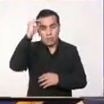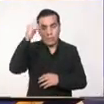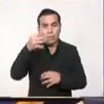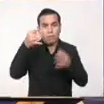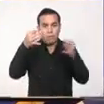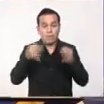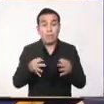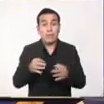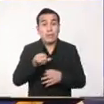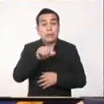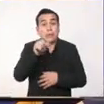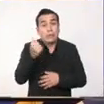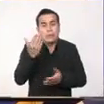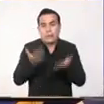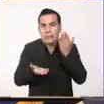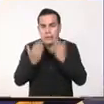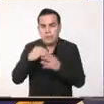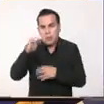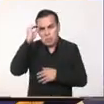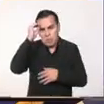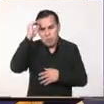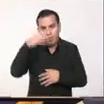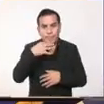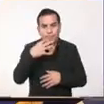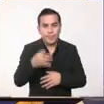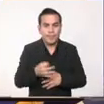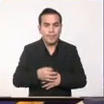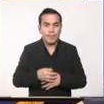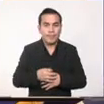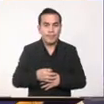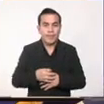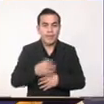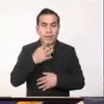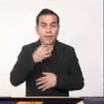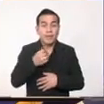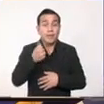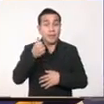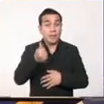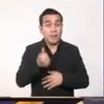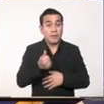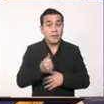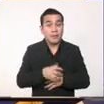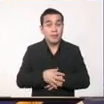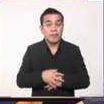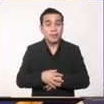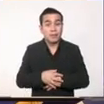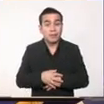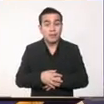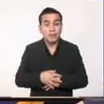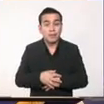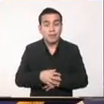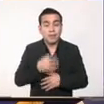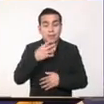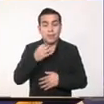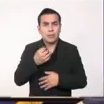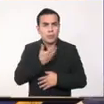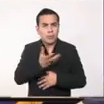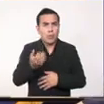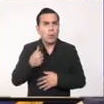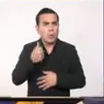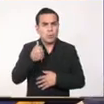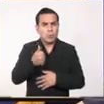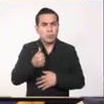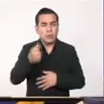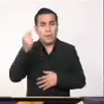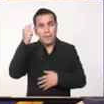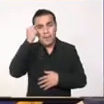pero evidentemente habrán otras. Y con muy buena frase la que nos mencionó en latín, de que así como